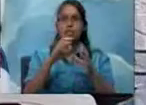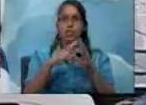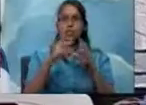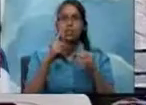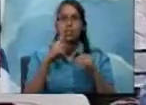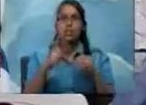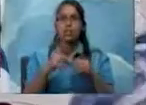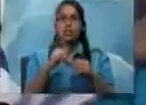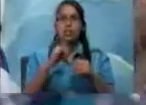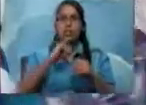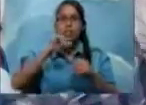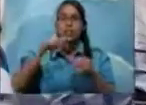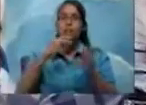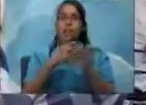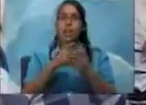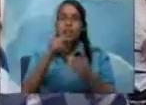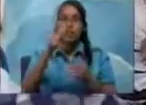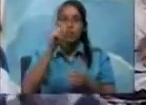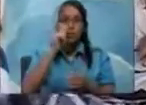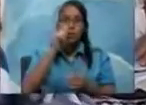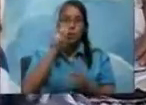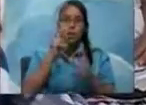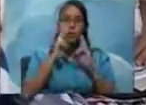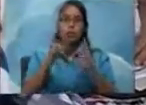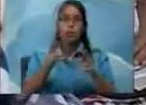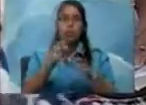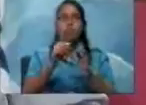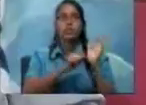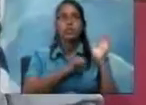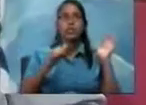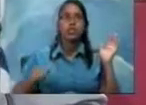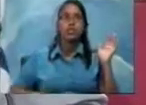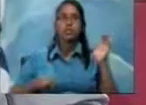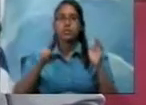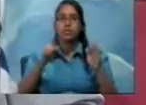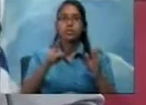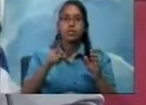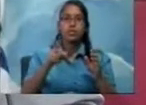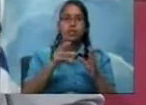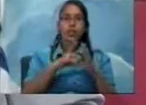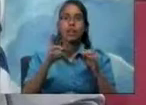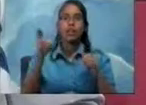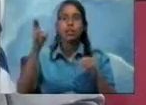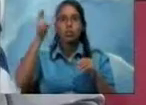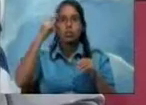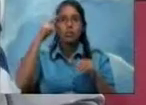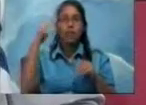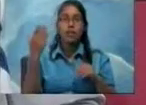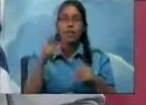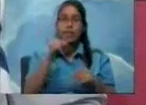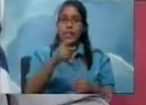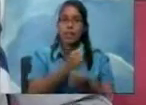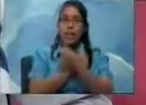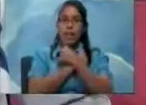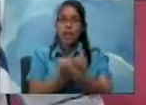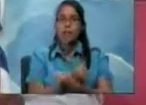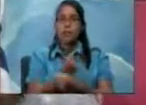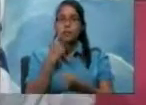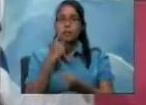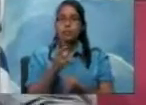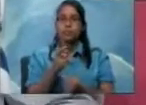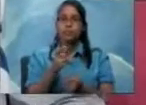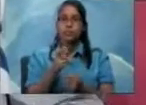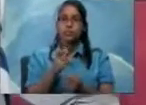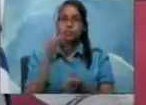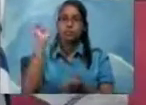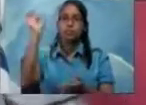amas Pedro respondió Señor tú sabes que te amo le dijo pastorea